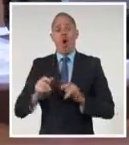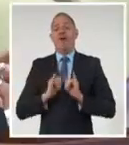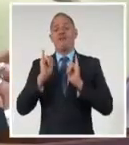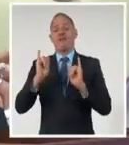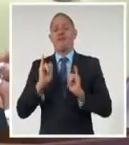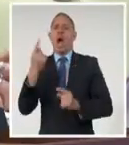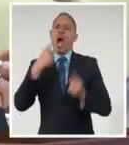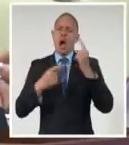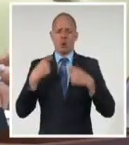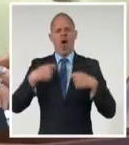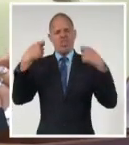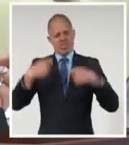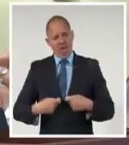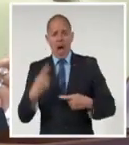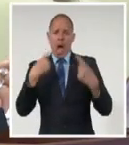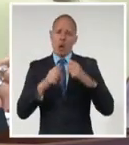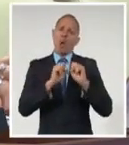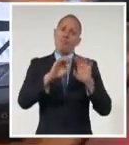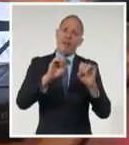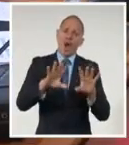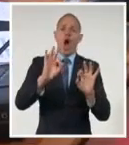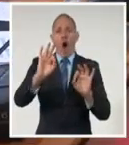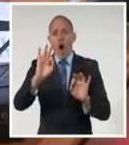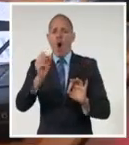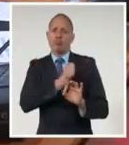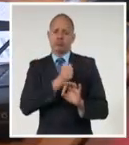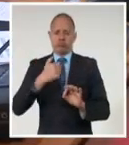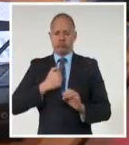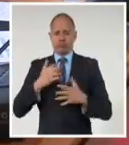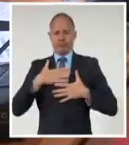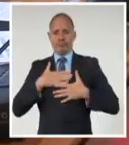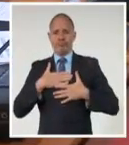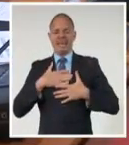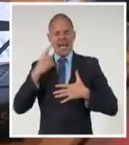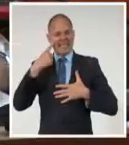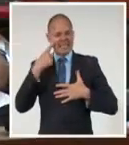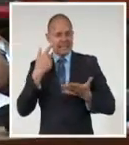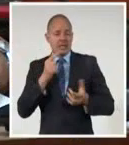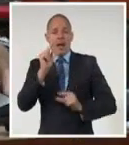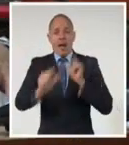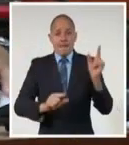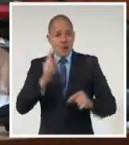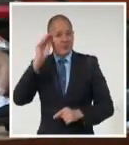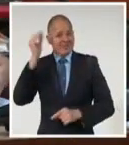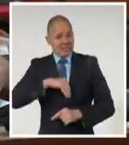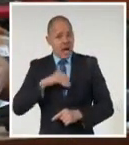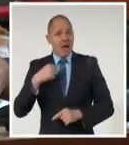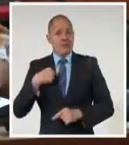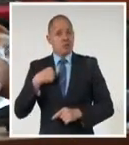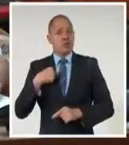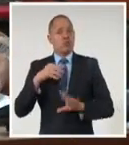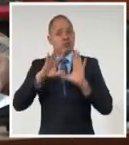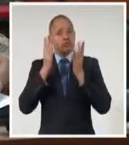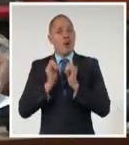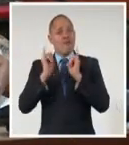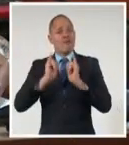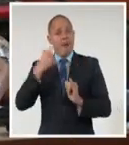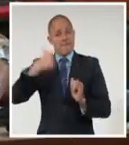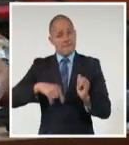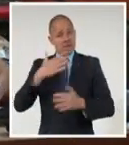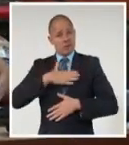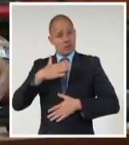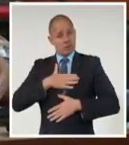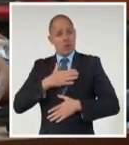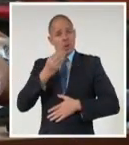público y contribuir a la promoción, fomento y difusión de una cultura sobre su protección en la sociedad. Declaró Oscar